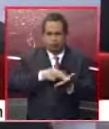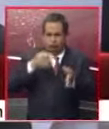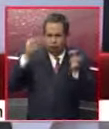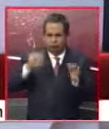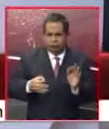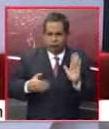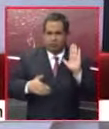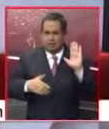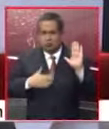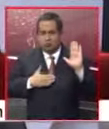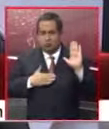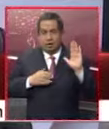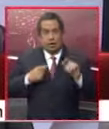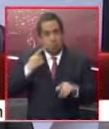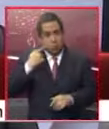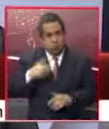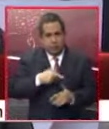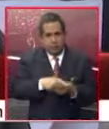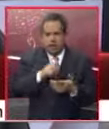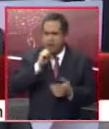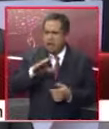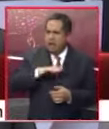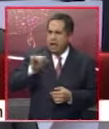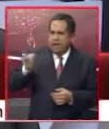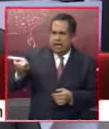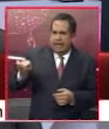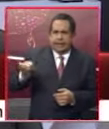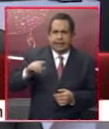¿Sí? Tenemos lo que son